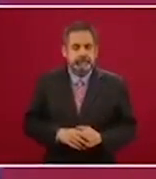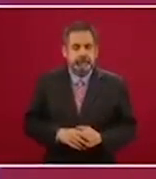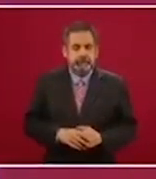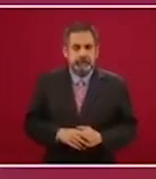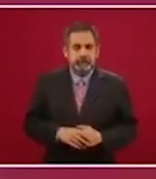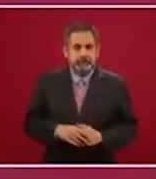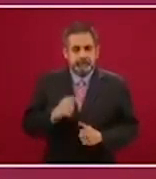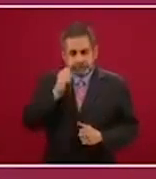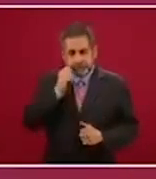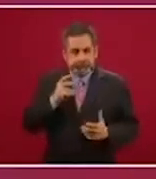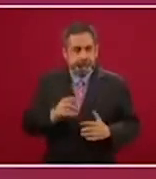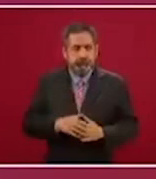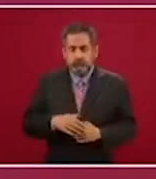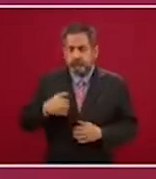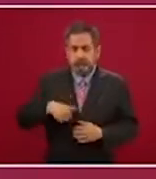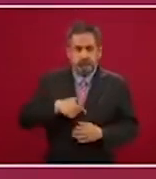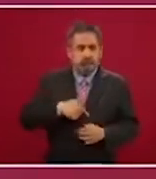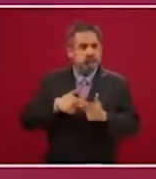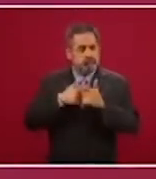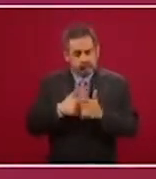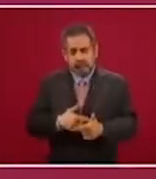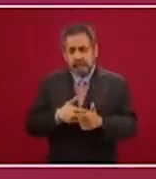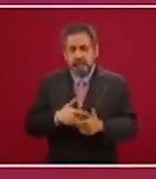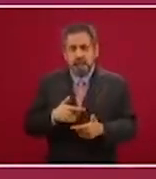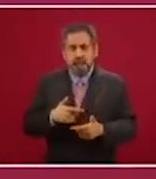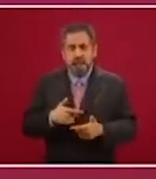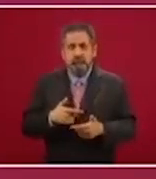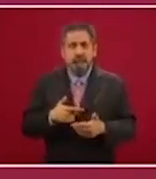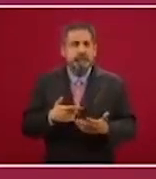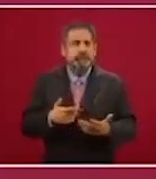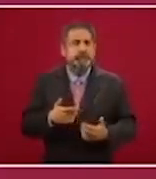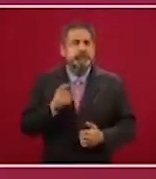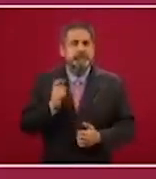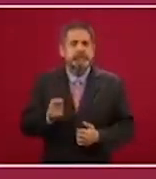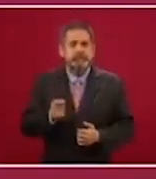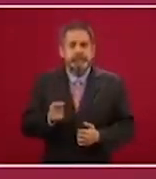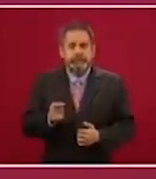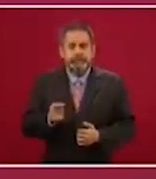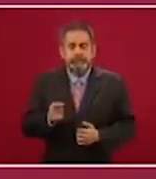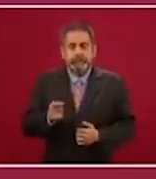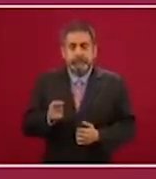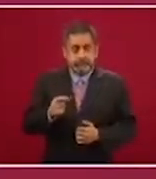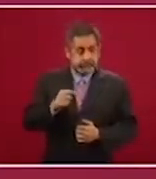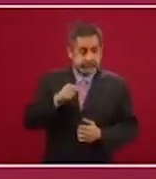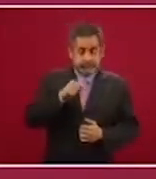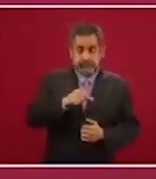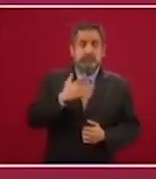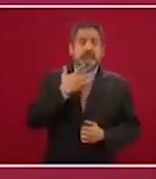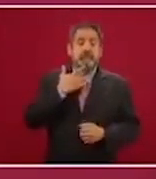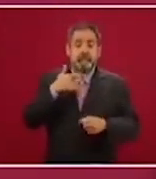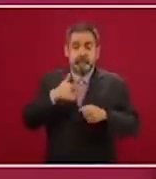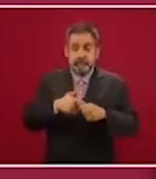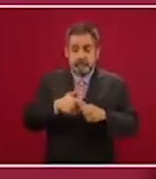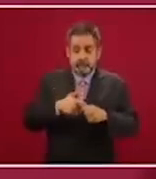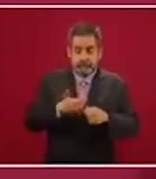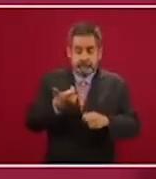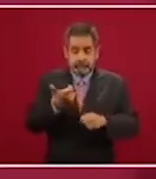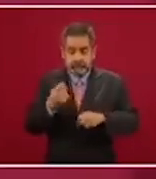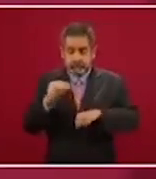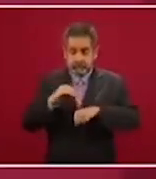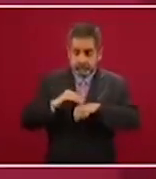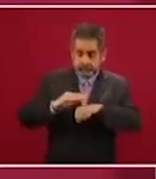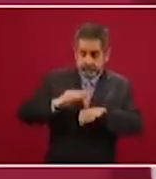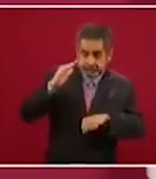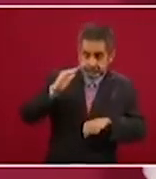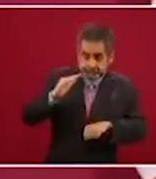vamos a tener garantizado que no va a aumentar el precio de las gasolinas ni